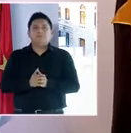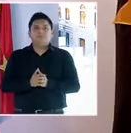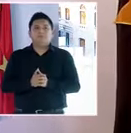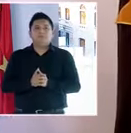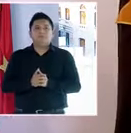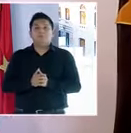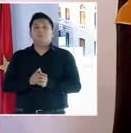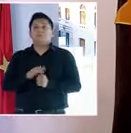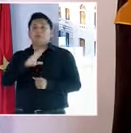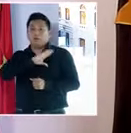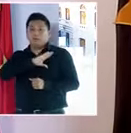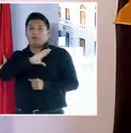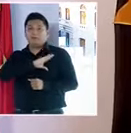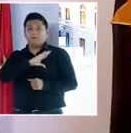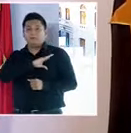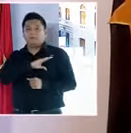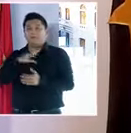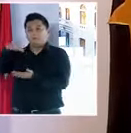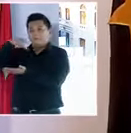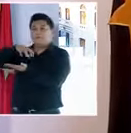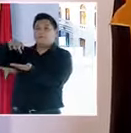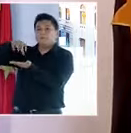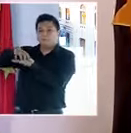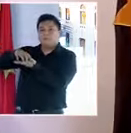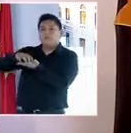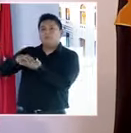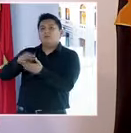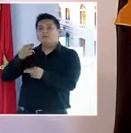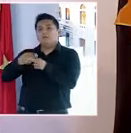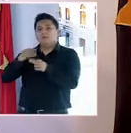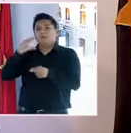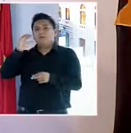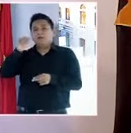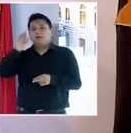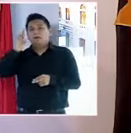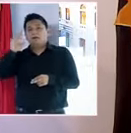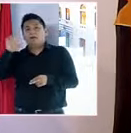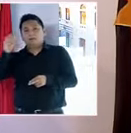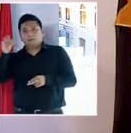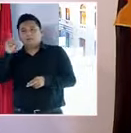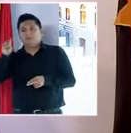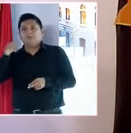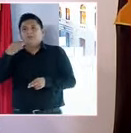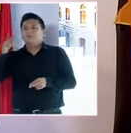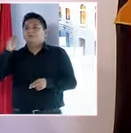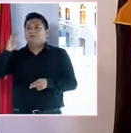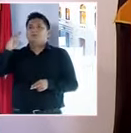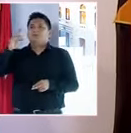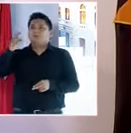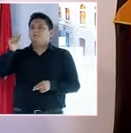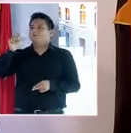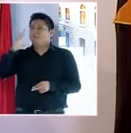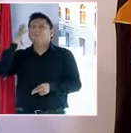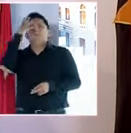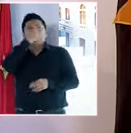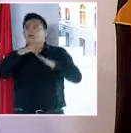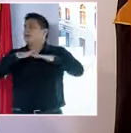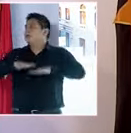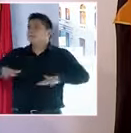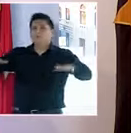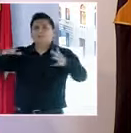al señor alcalde de Villa del Rosario, Carlos Julio Socha, alcalde de este bello municipio